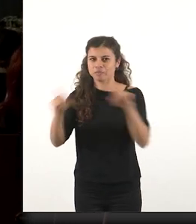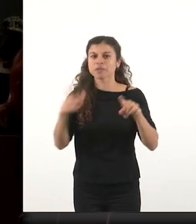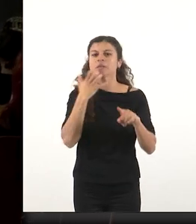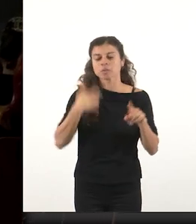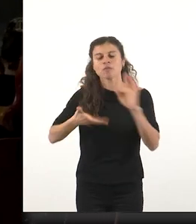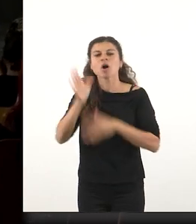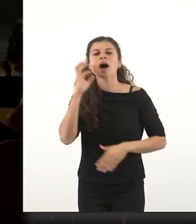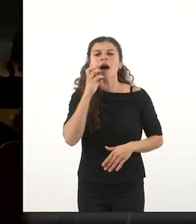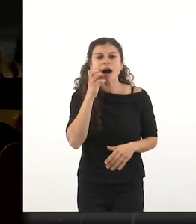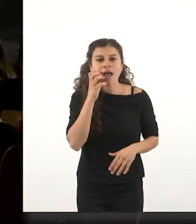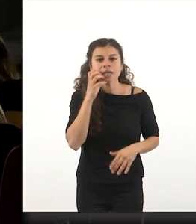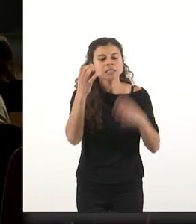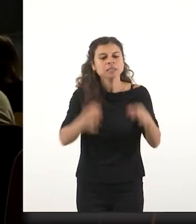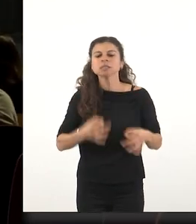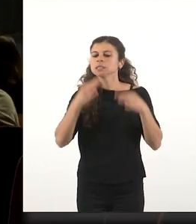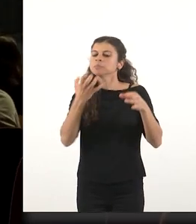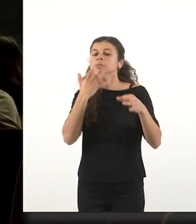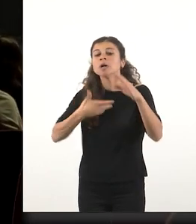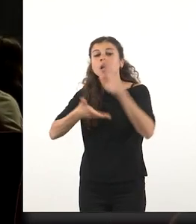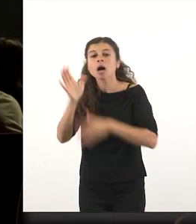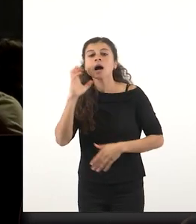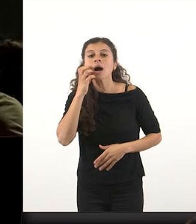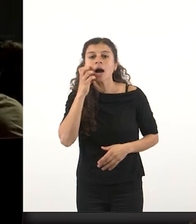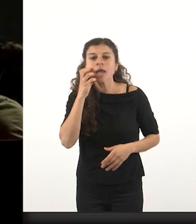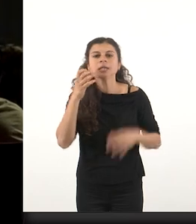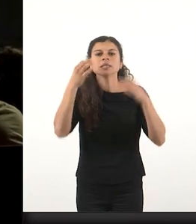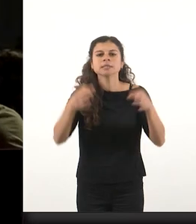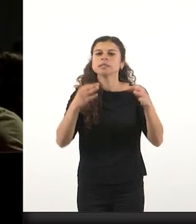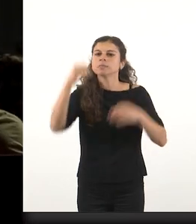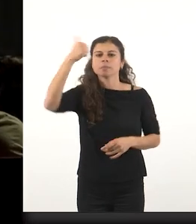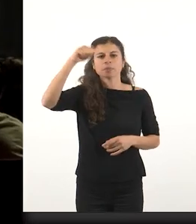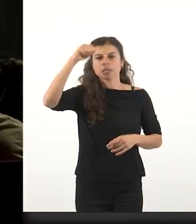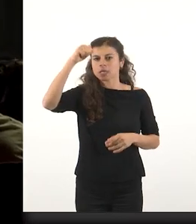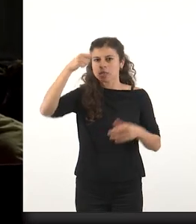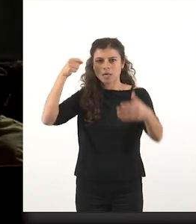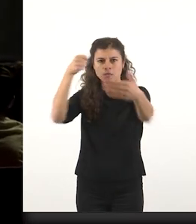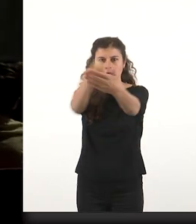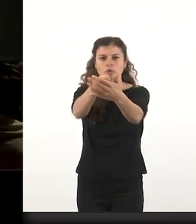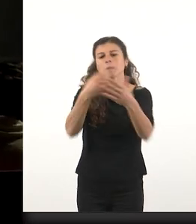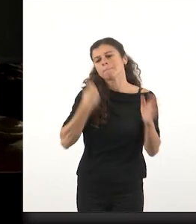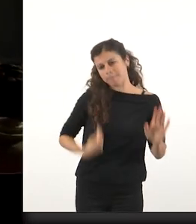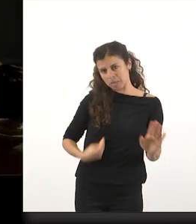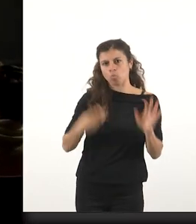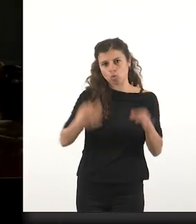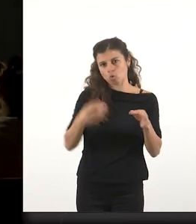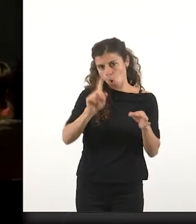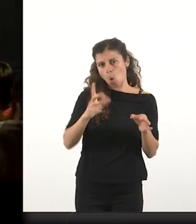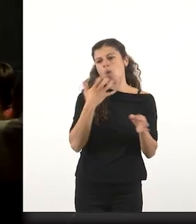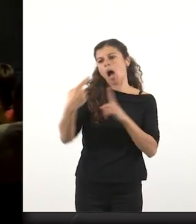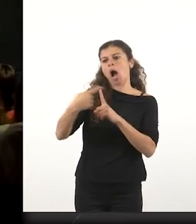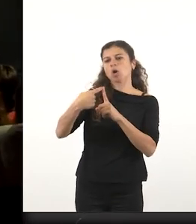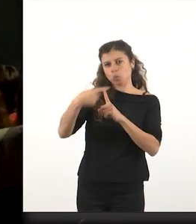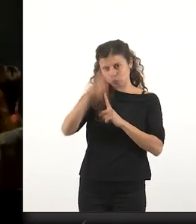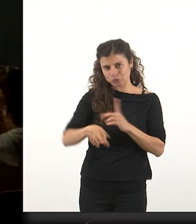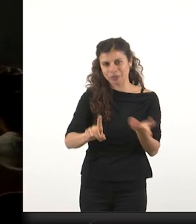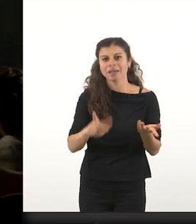voy a Jaén, mira, cada vez que yo voy a Jaén, a esta altura del monólogo tengo más de un tío sentado atrás. No, el mismo no, hija, si fuera el mismo sería acoso. ¿Te imaginas el